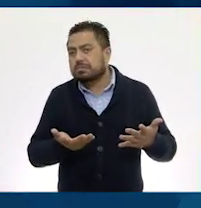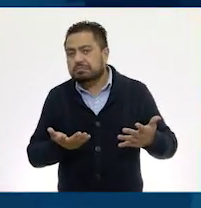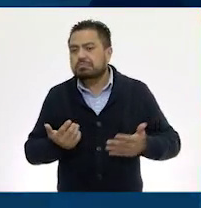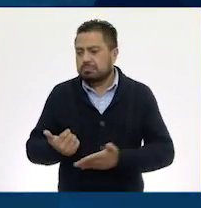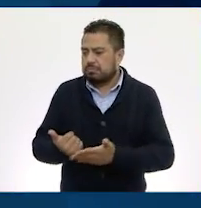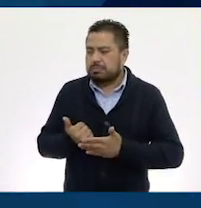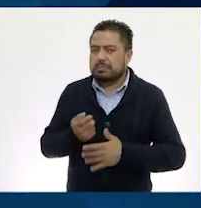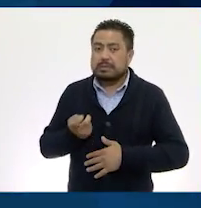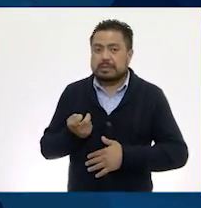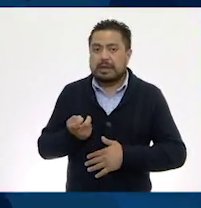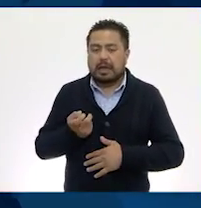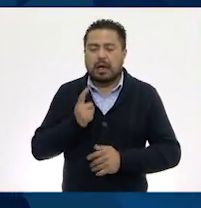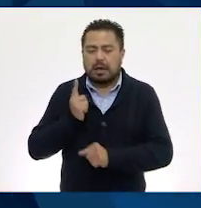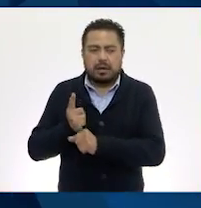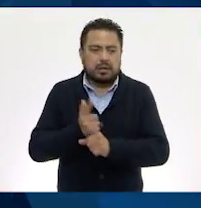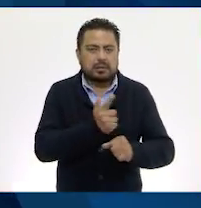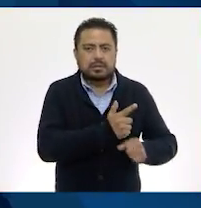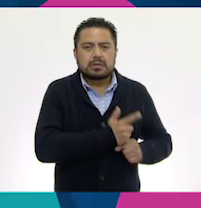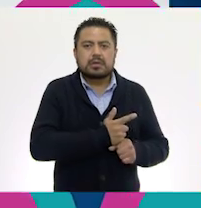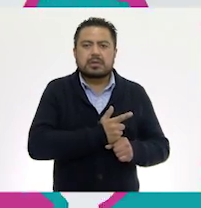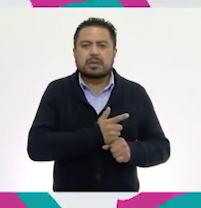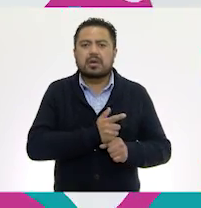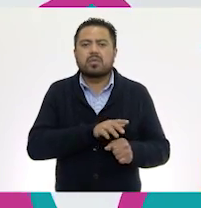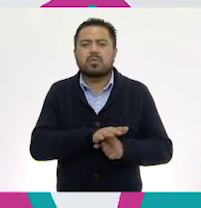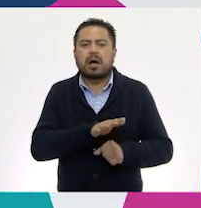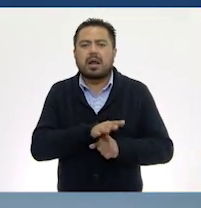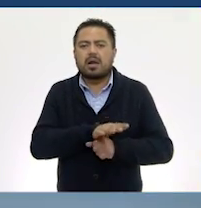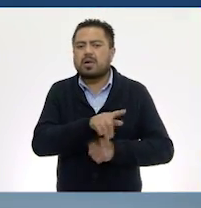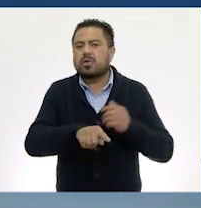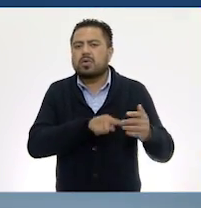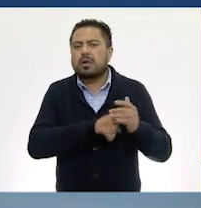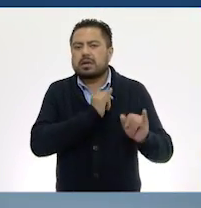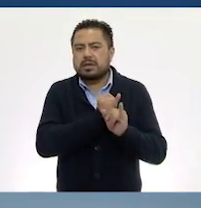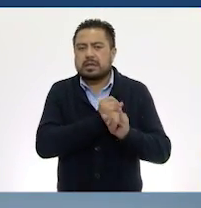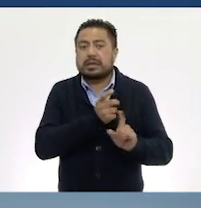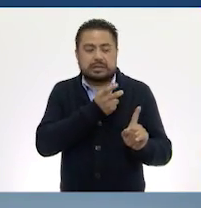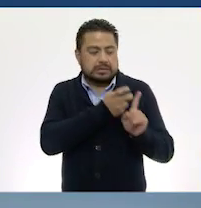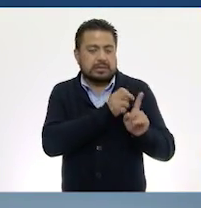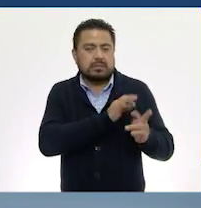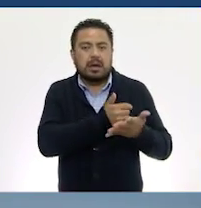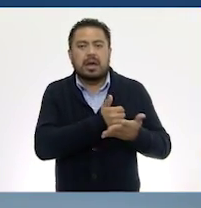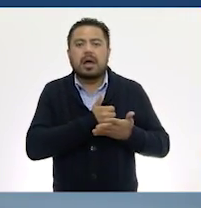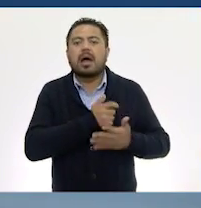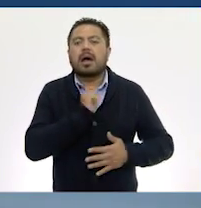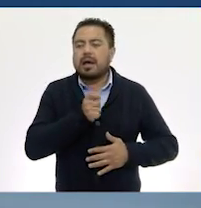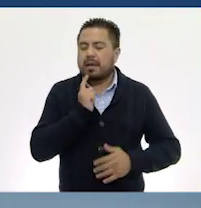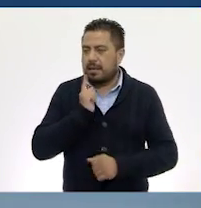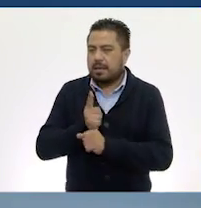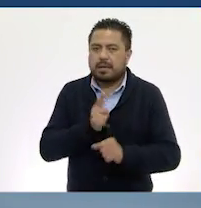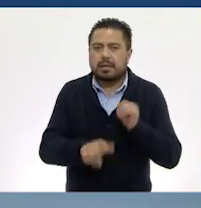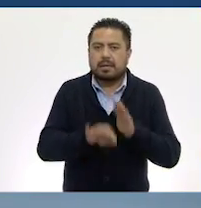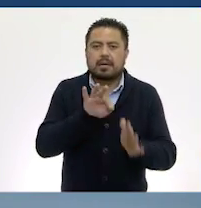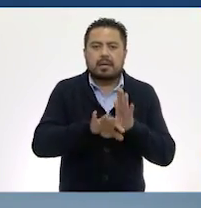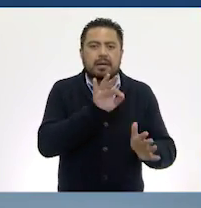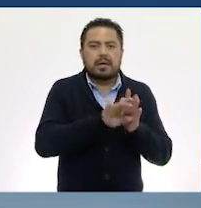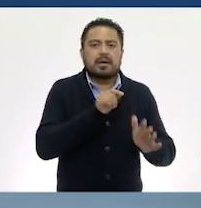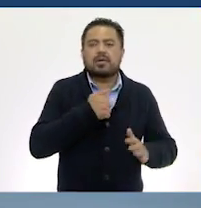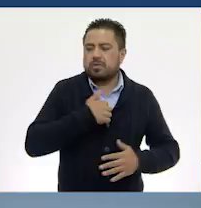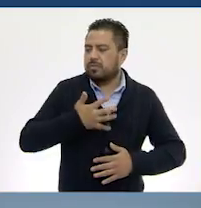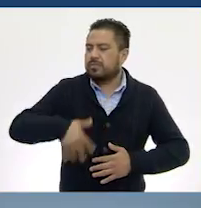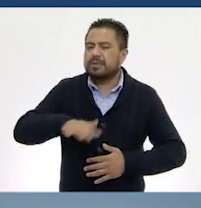nos ayuda a identificar el tipo de sitio y si este nos ayudará a encontrar lo que